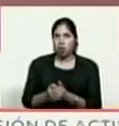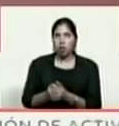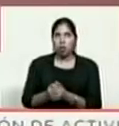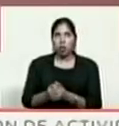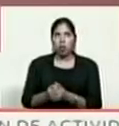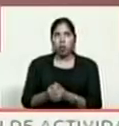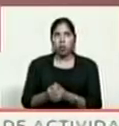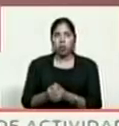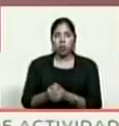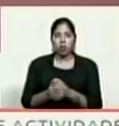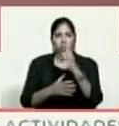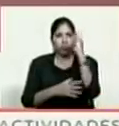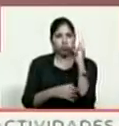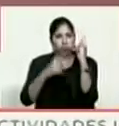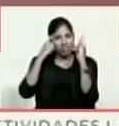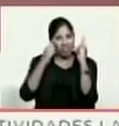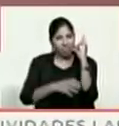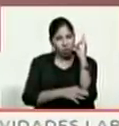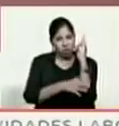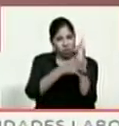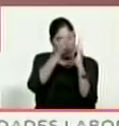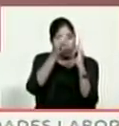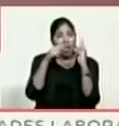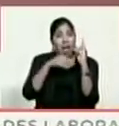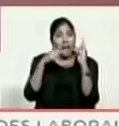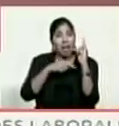provocaron un cortocircuito en la torre, y eso trajo